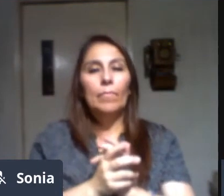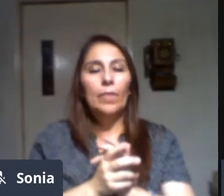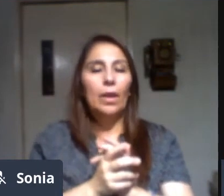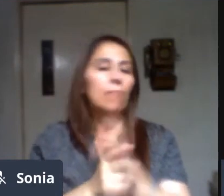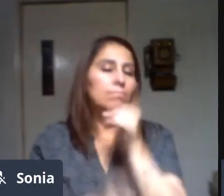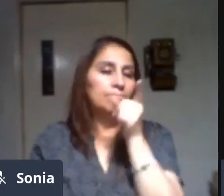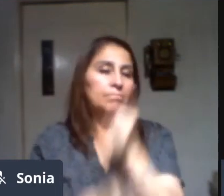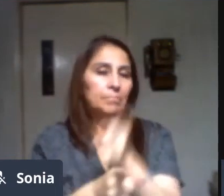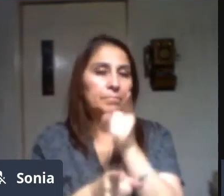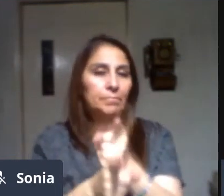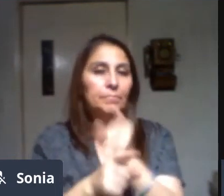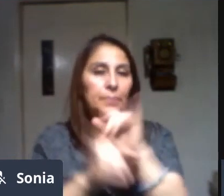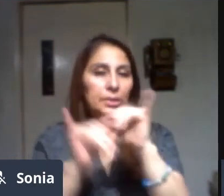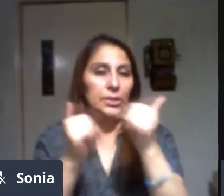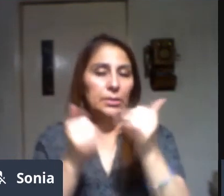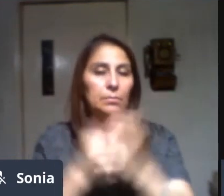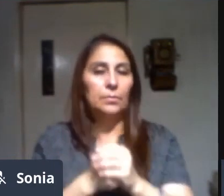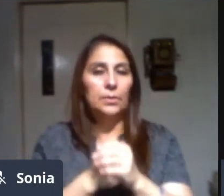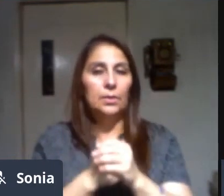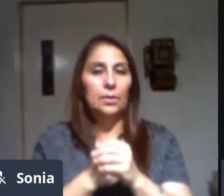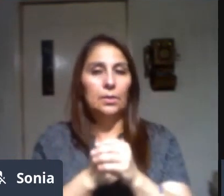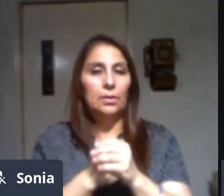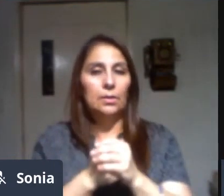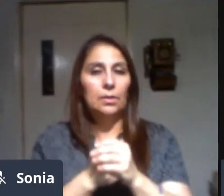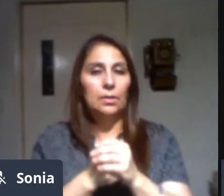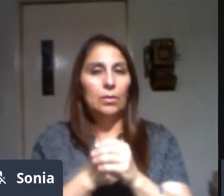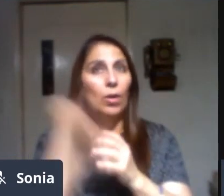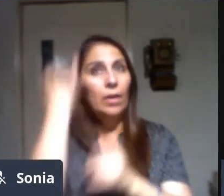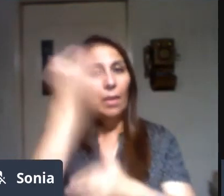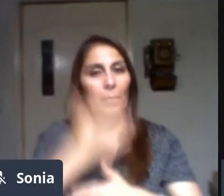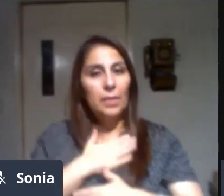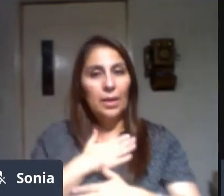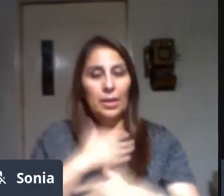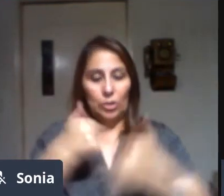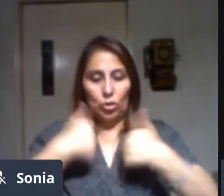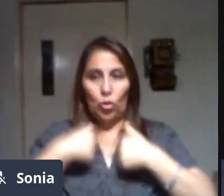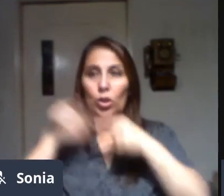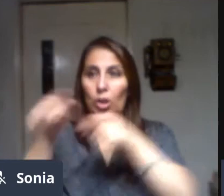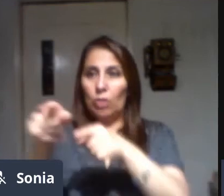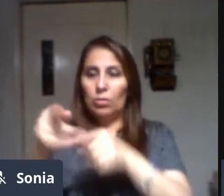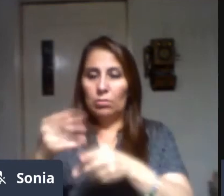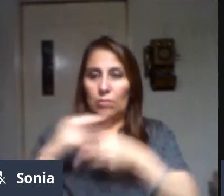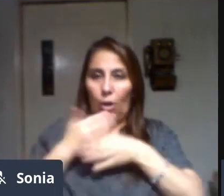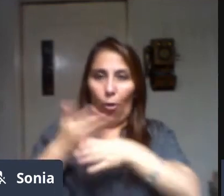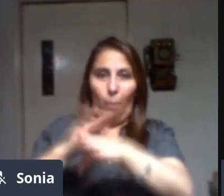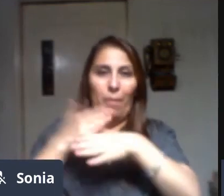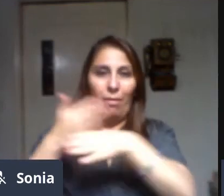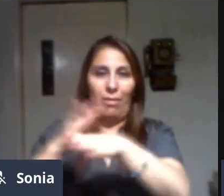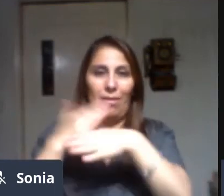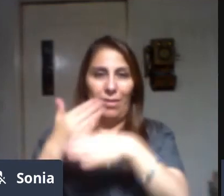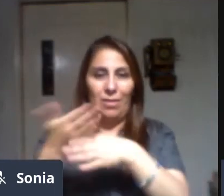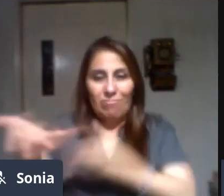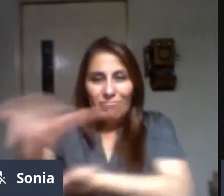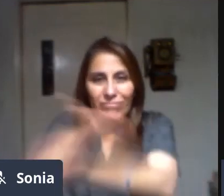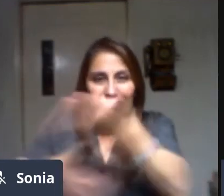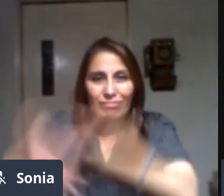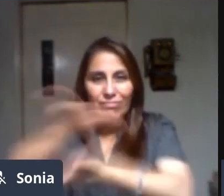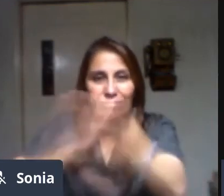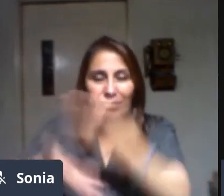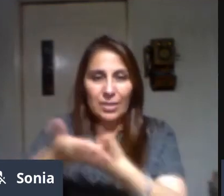retomando mi idea es este compartir con el otro y como la literatura nos permite otras sensibilidades